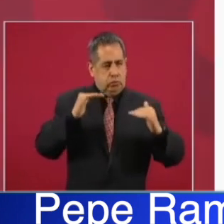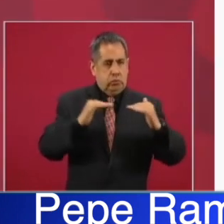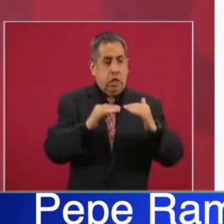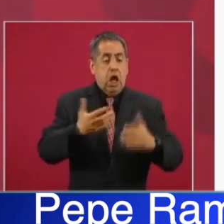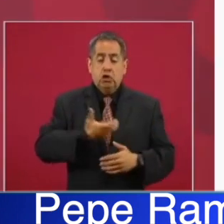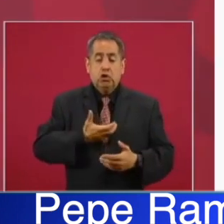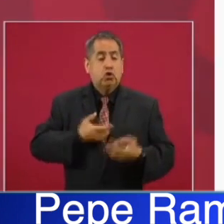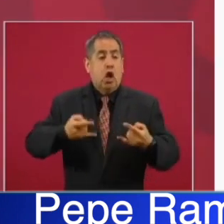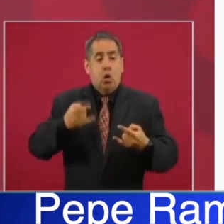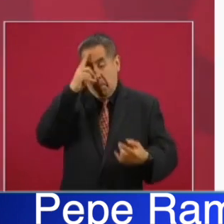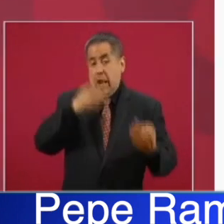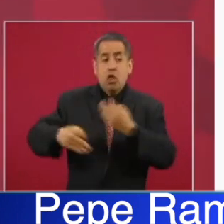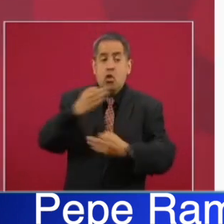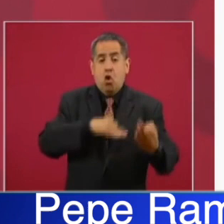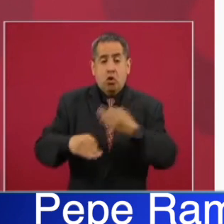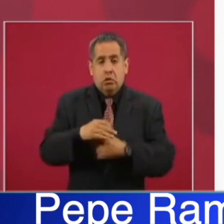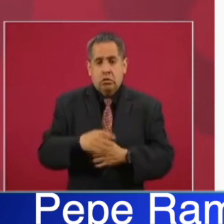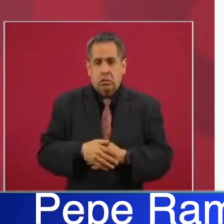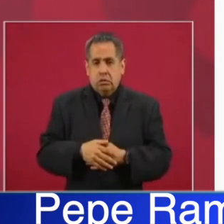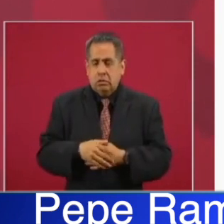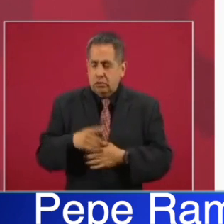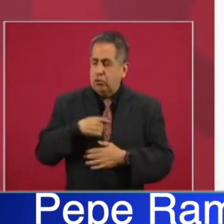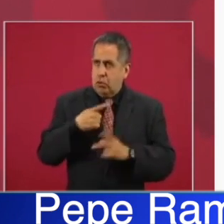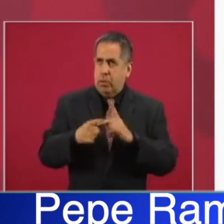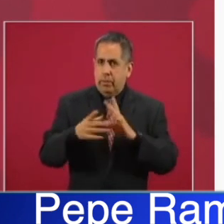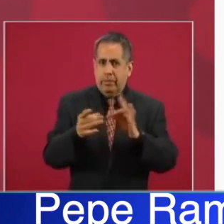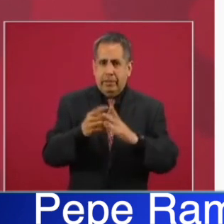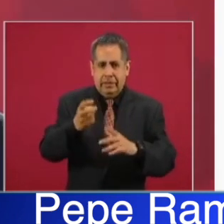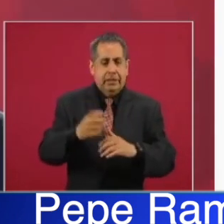es de todos. Ya voy a empezar